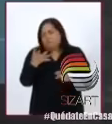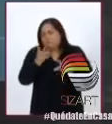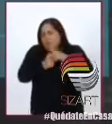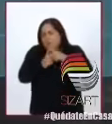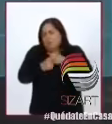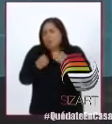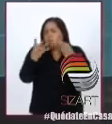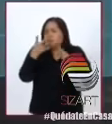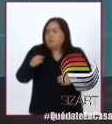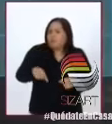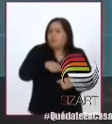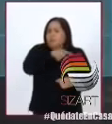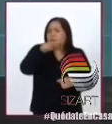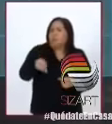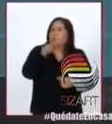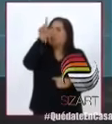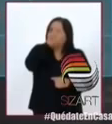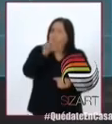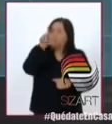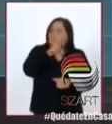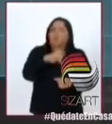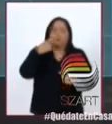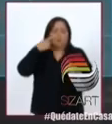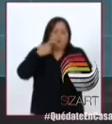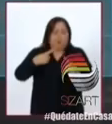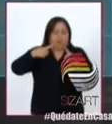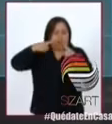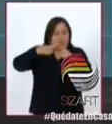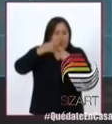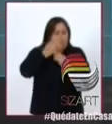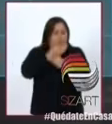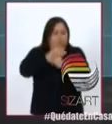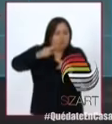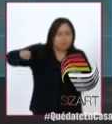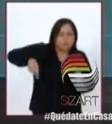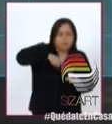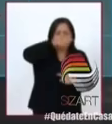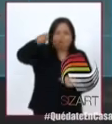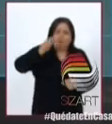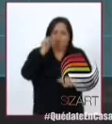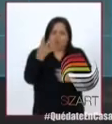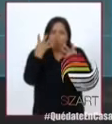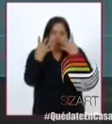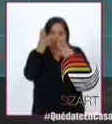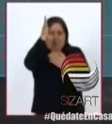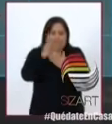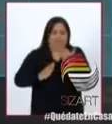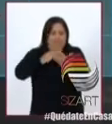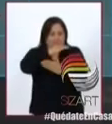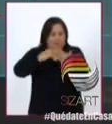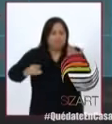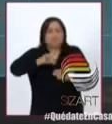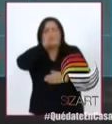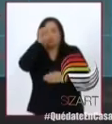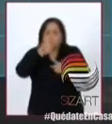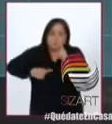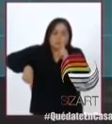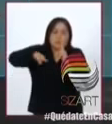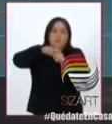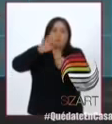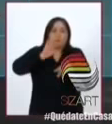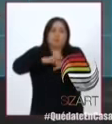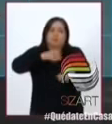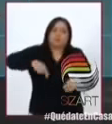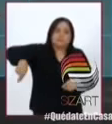cuánta distancia corre el lunes, dividimos la distancia de la pista entre cuatro. Y luego lo sumamos a la vuelta